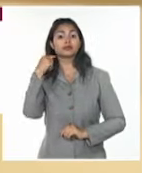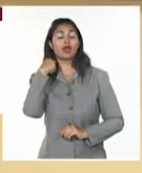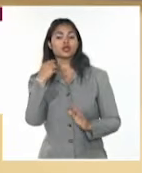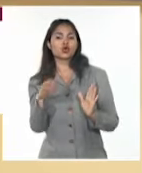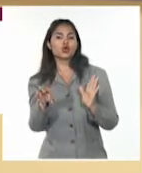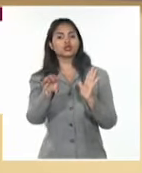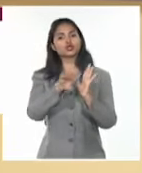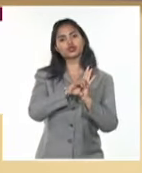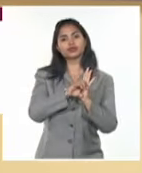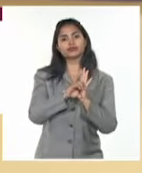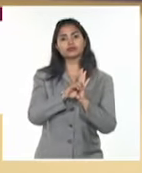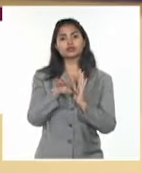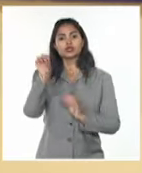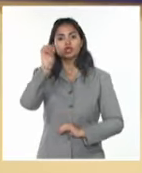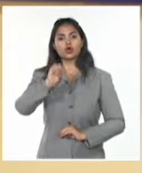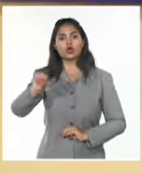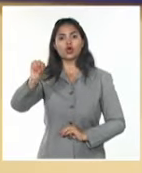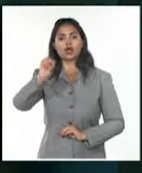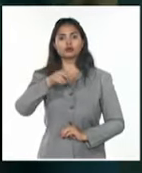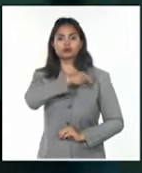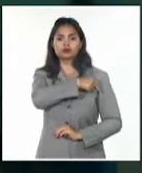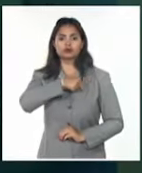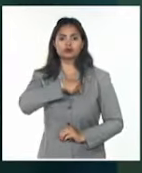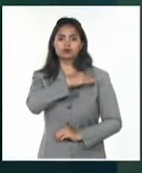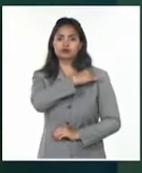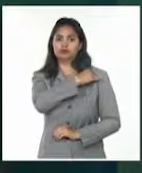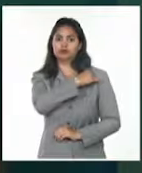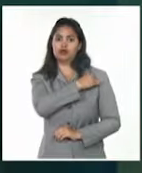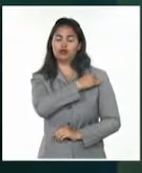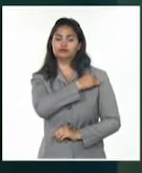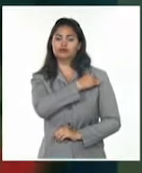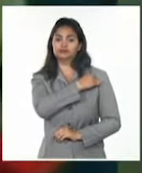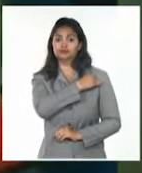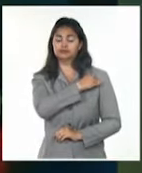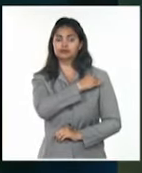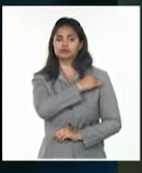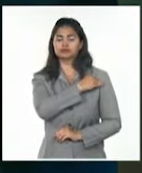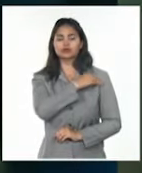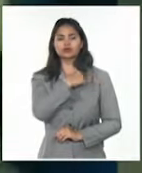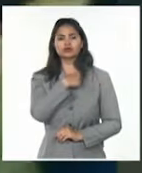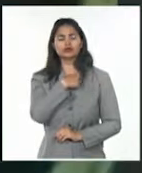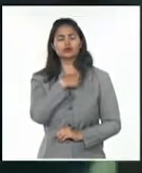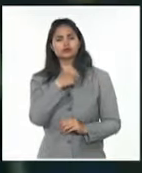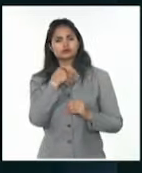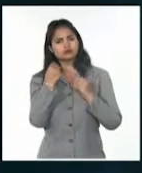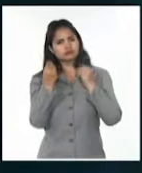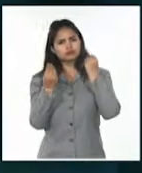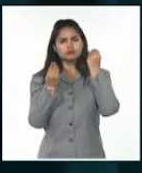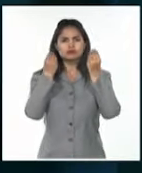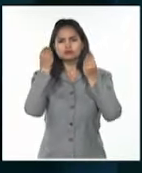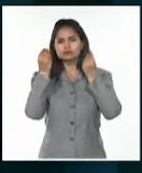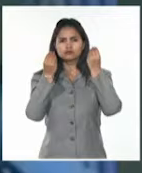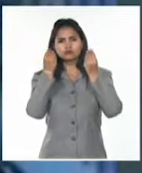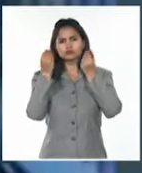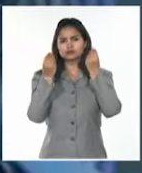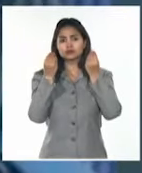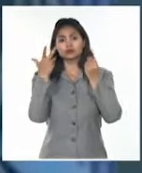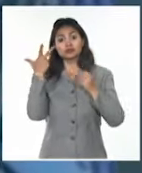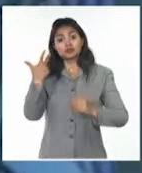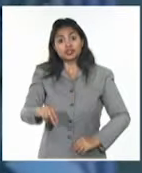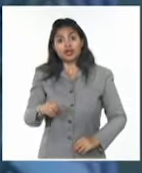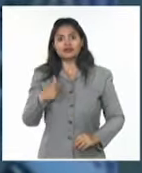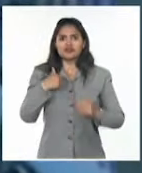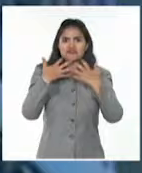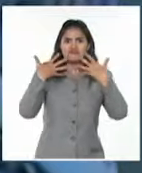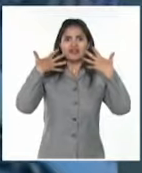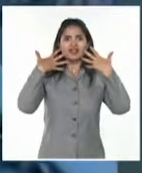de los órganos de la seguridad del Estado lo quiero decirte que me puse no sabía si contento o